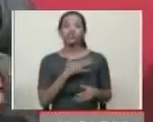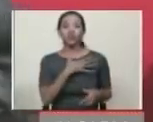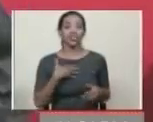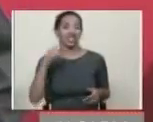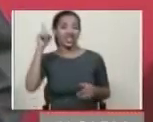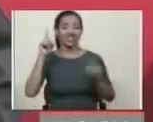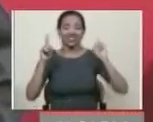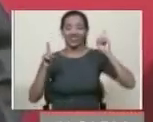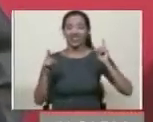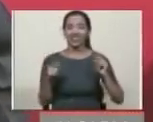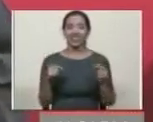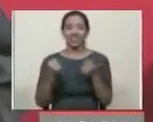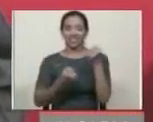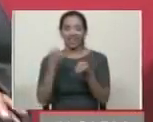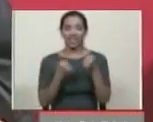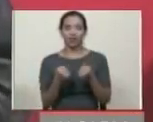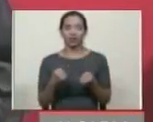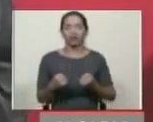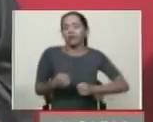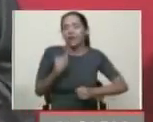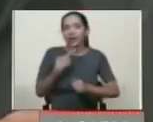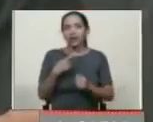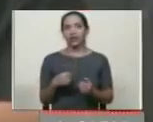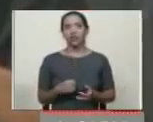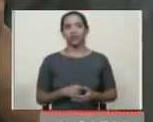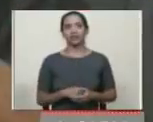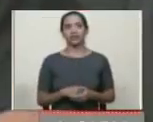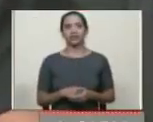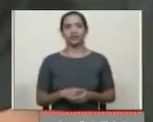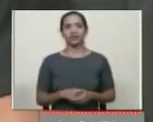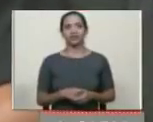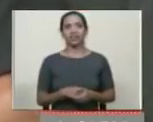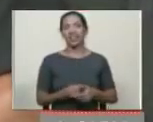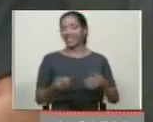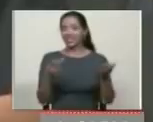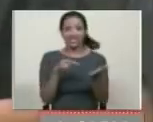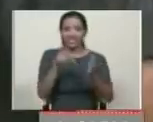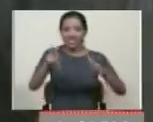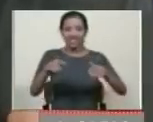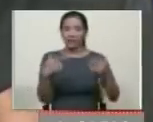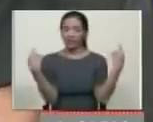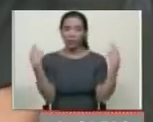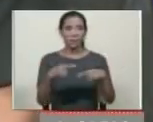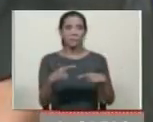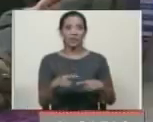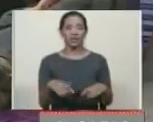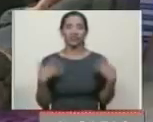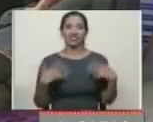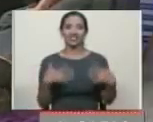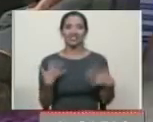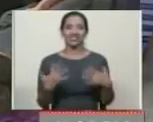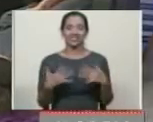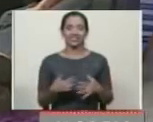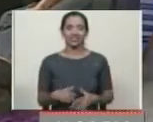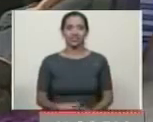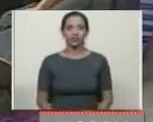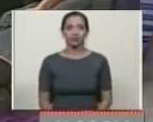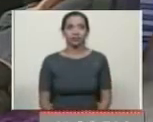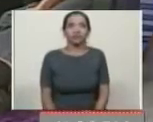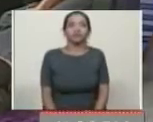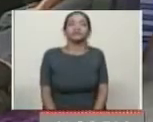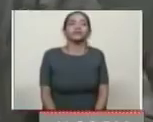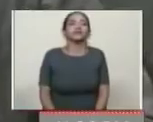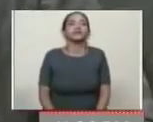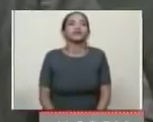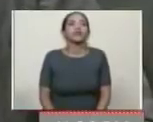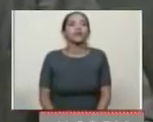cámara y tal, para decir lo que tal. Cuando ahí... era que saliste, aquí estás metido en un pedo, hermano. Mira, Orleni,